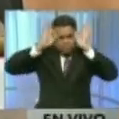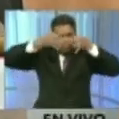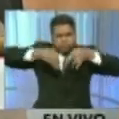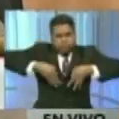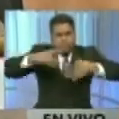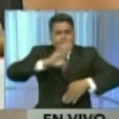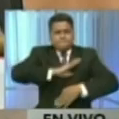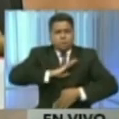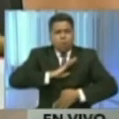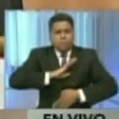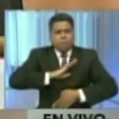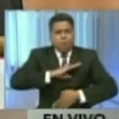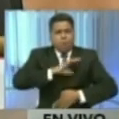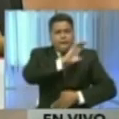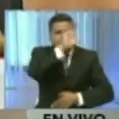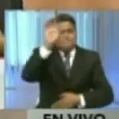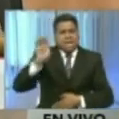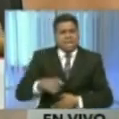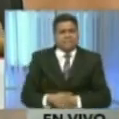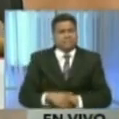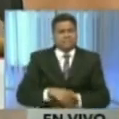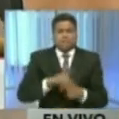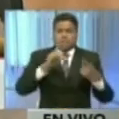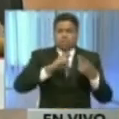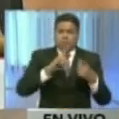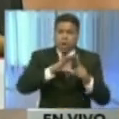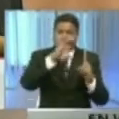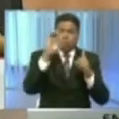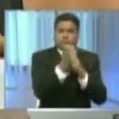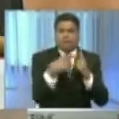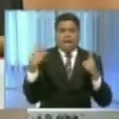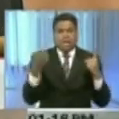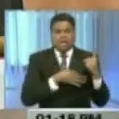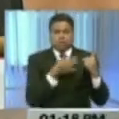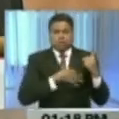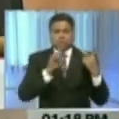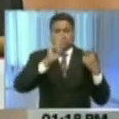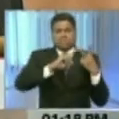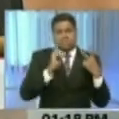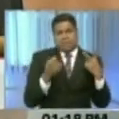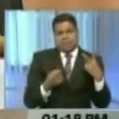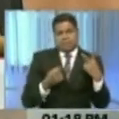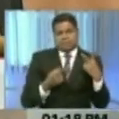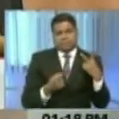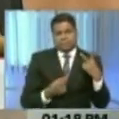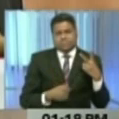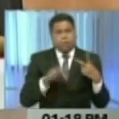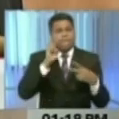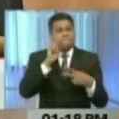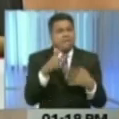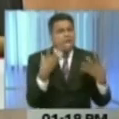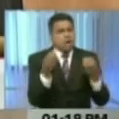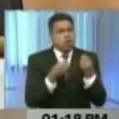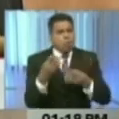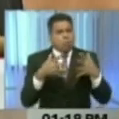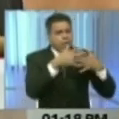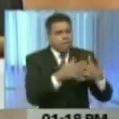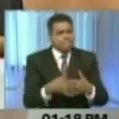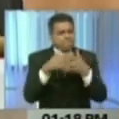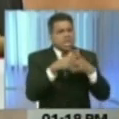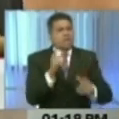potencialidades productivas, económicas, culturales y sociales, sino mirar hacia los bloques imperiales. Y creo que esa